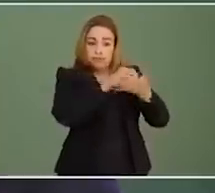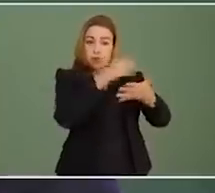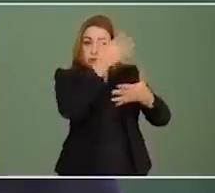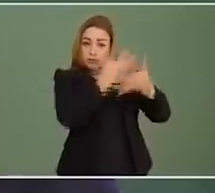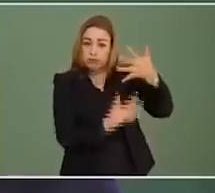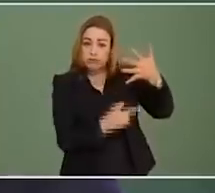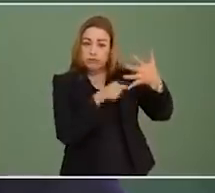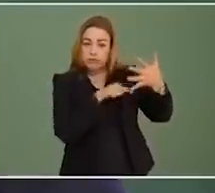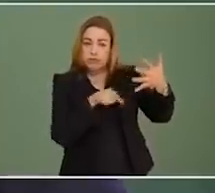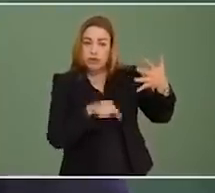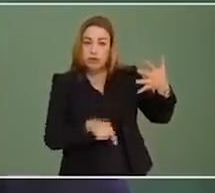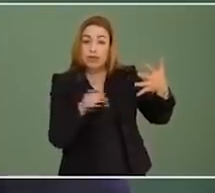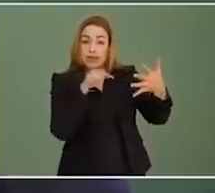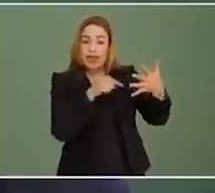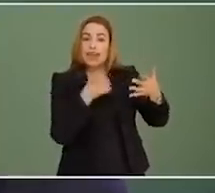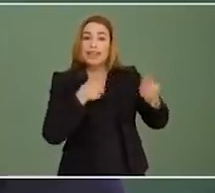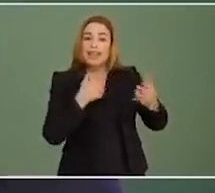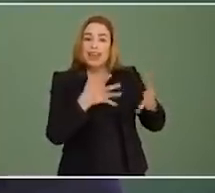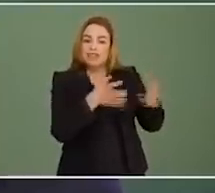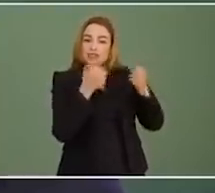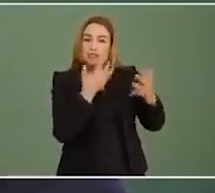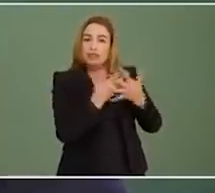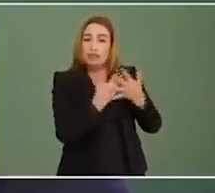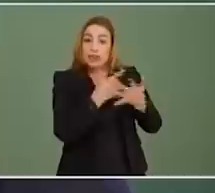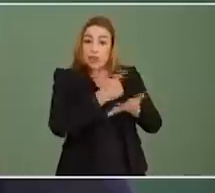es lo que puedo opinar